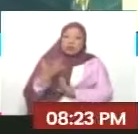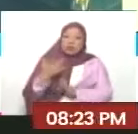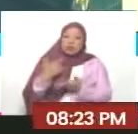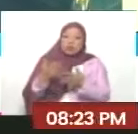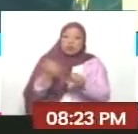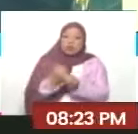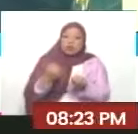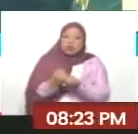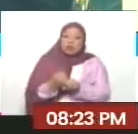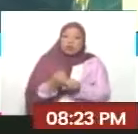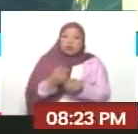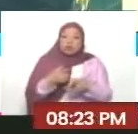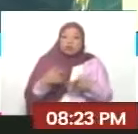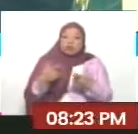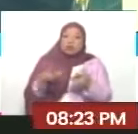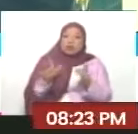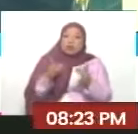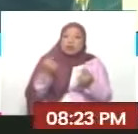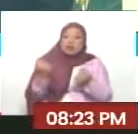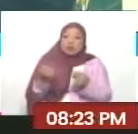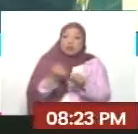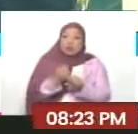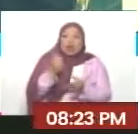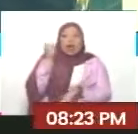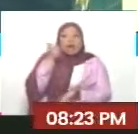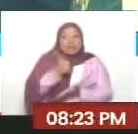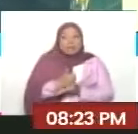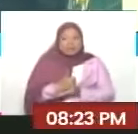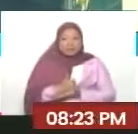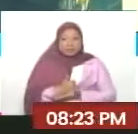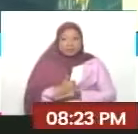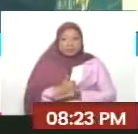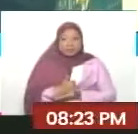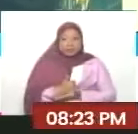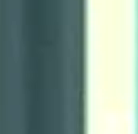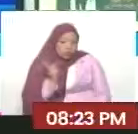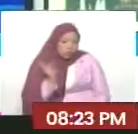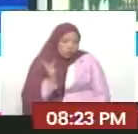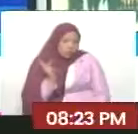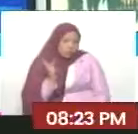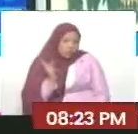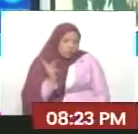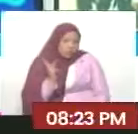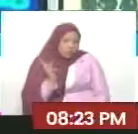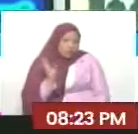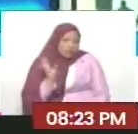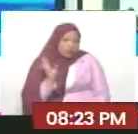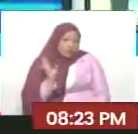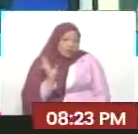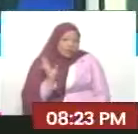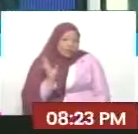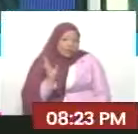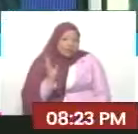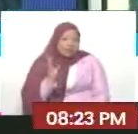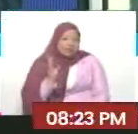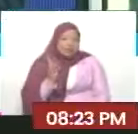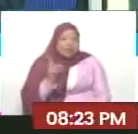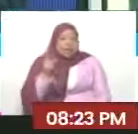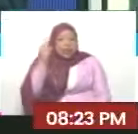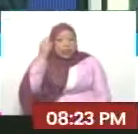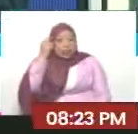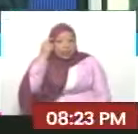palabra sagrada y diremos amén. Pero yo lo que sí tengo que decir, pongan la